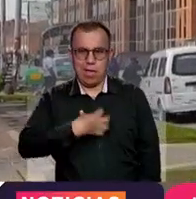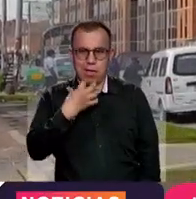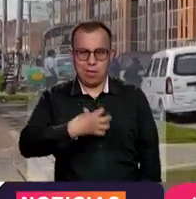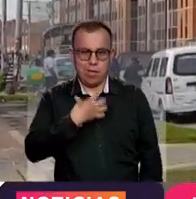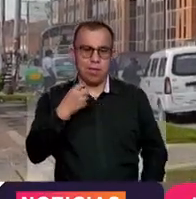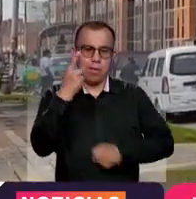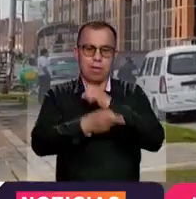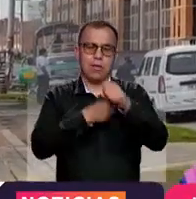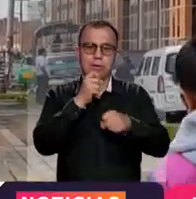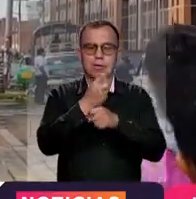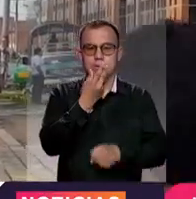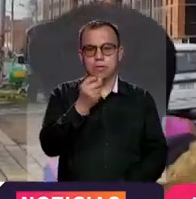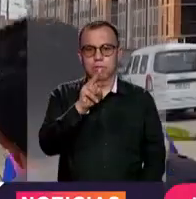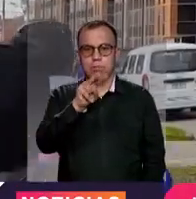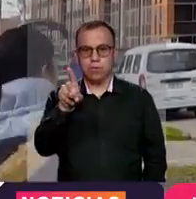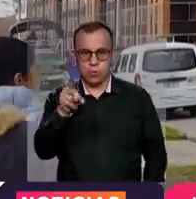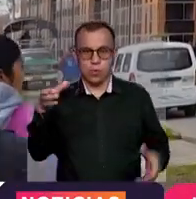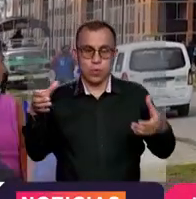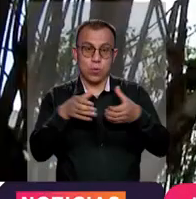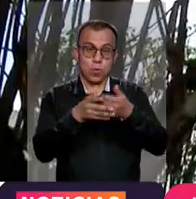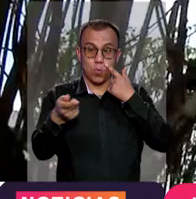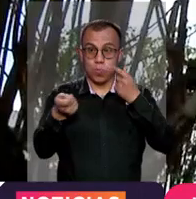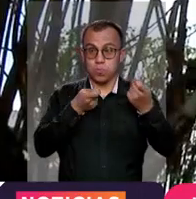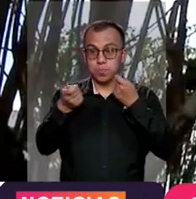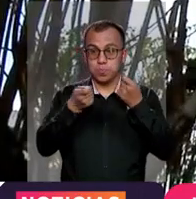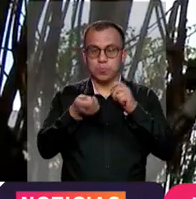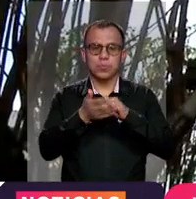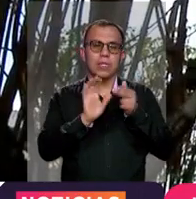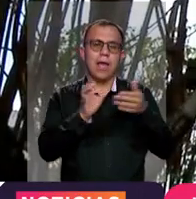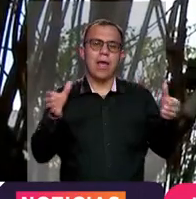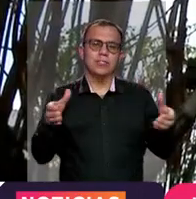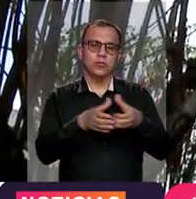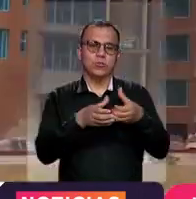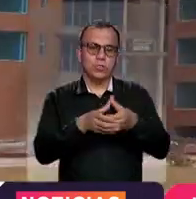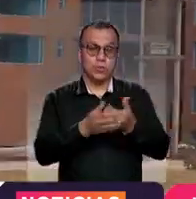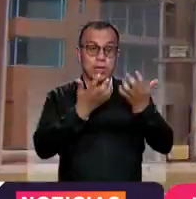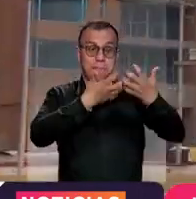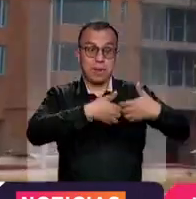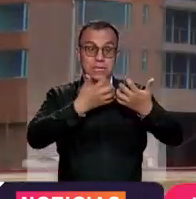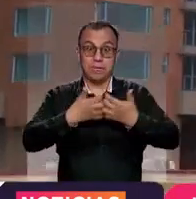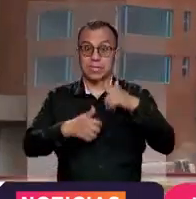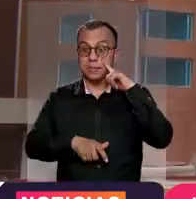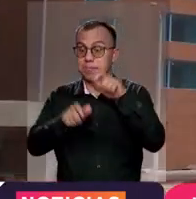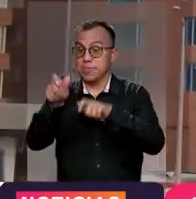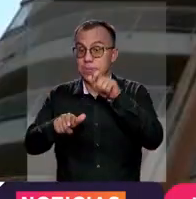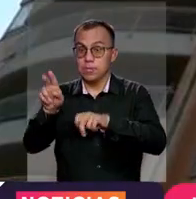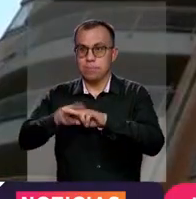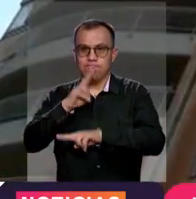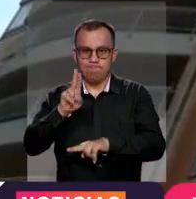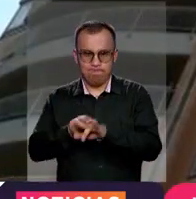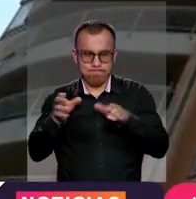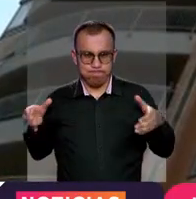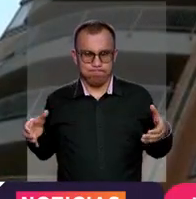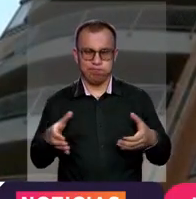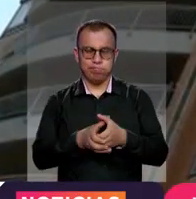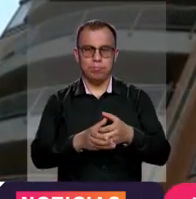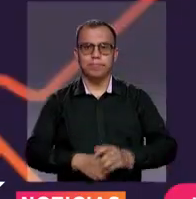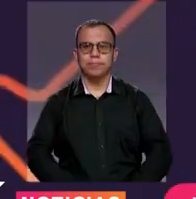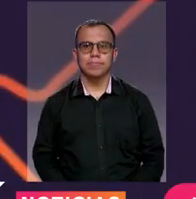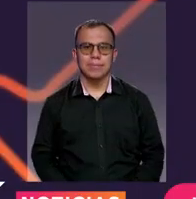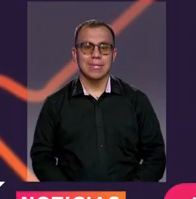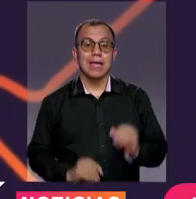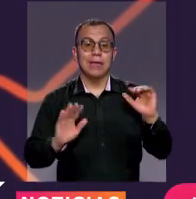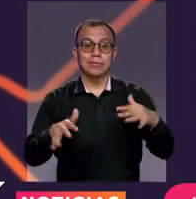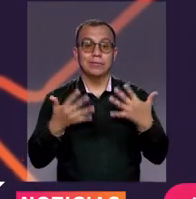recibido en 2021 la Lonja Autorreguladores, asociación que reúne empresas y personas naturales de este sector. De cada